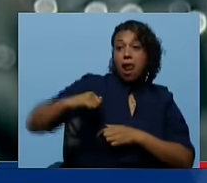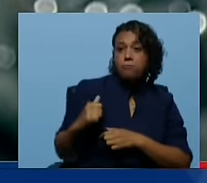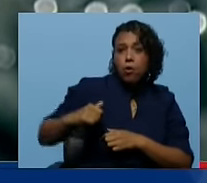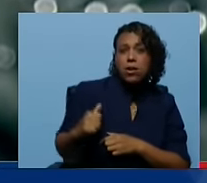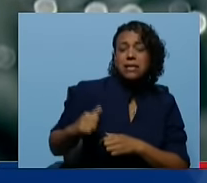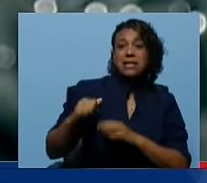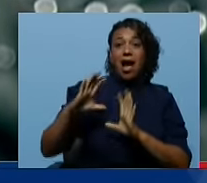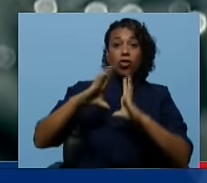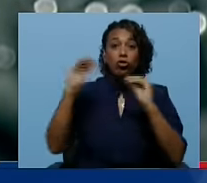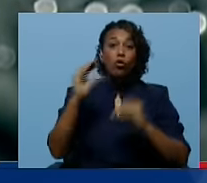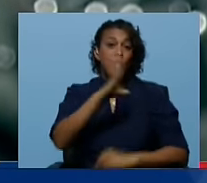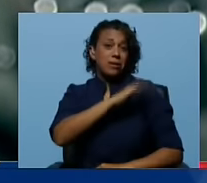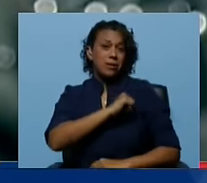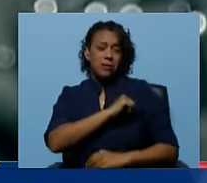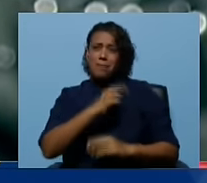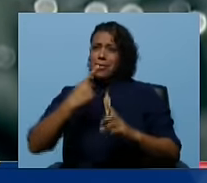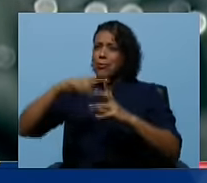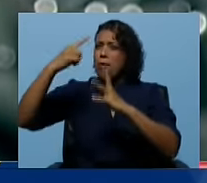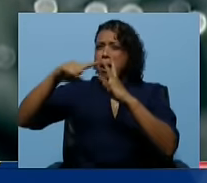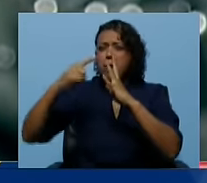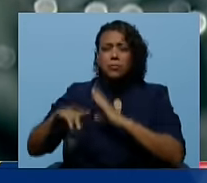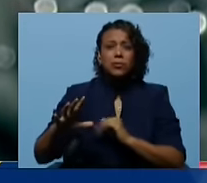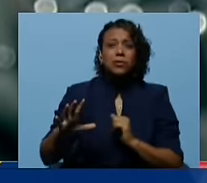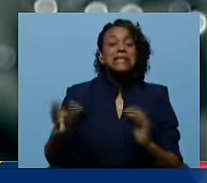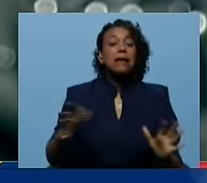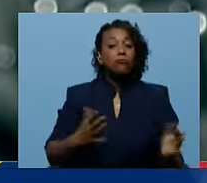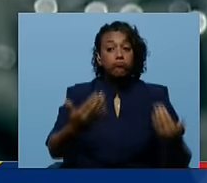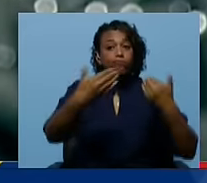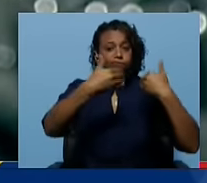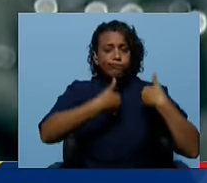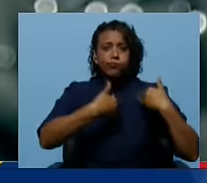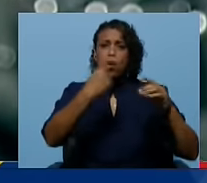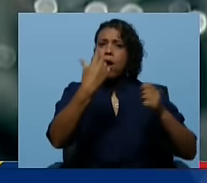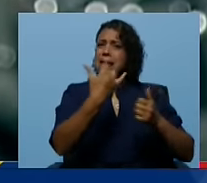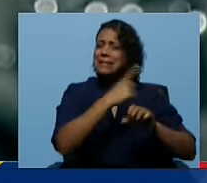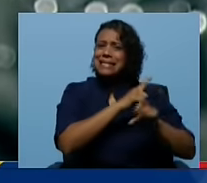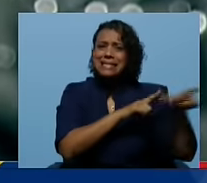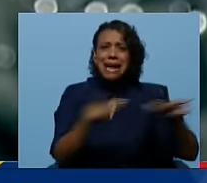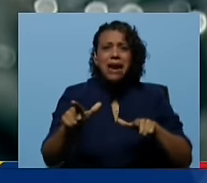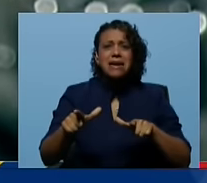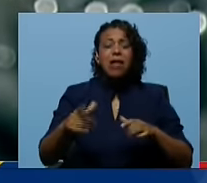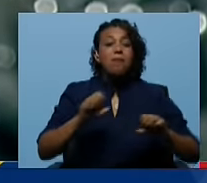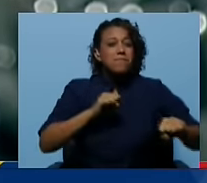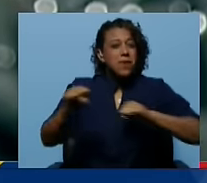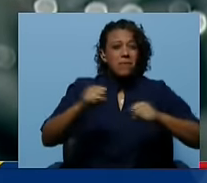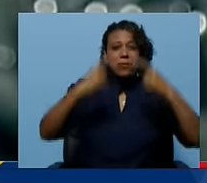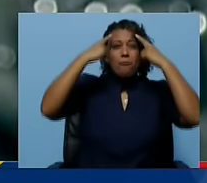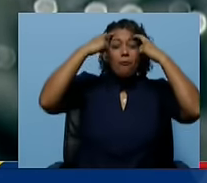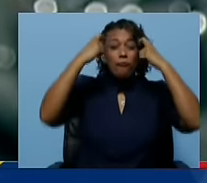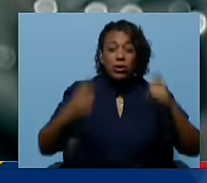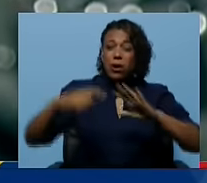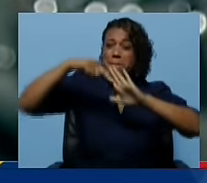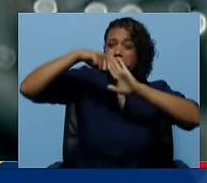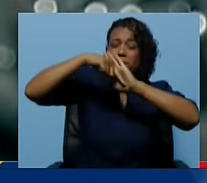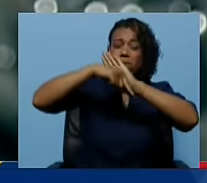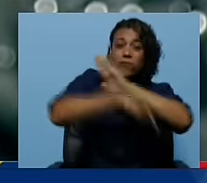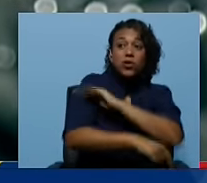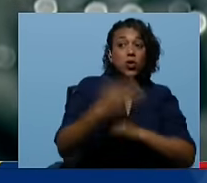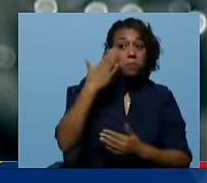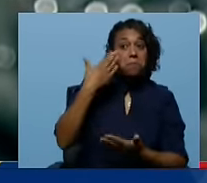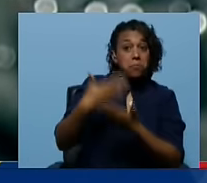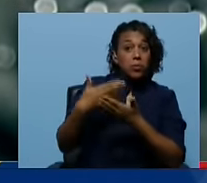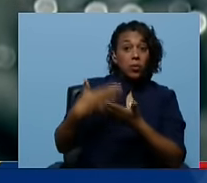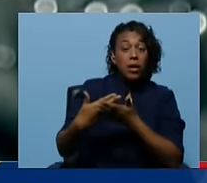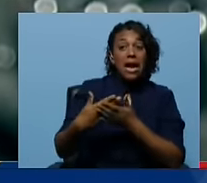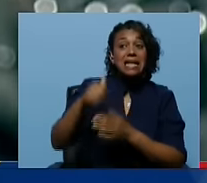seguridad ciudadana también que actúan juntos, están recibiendo una excelente preparación y lo podemos ver en